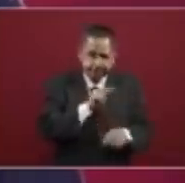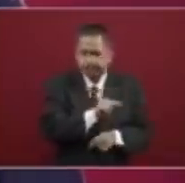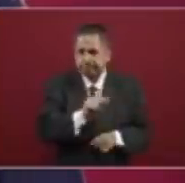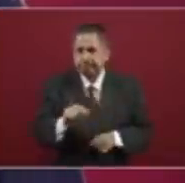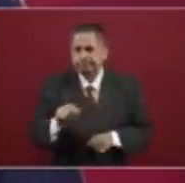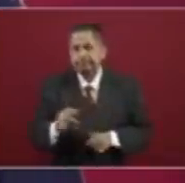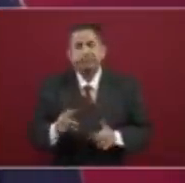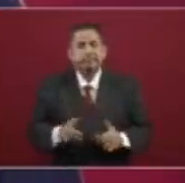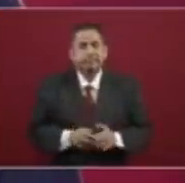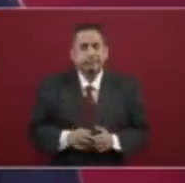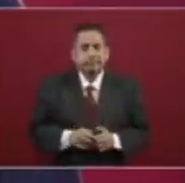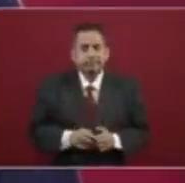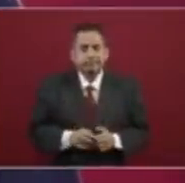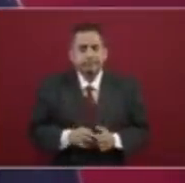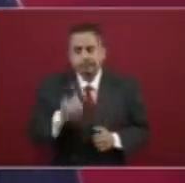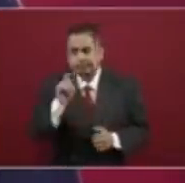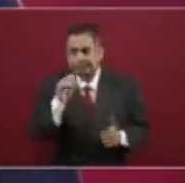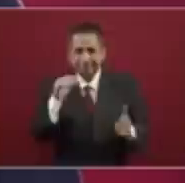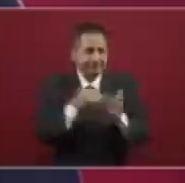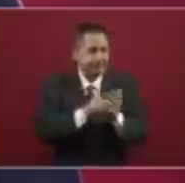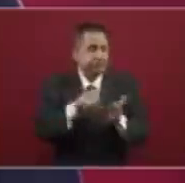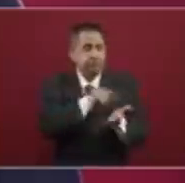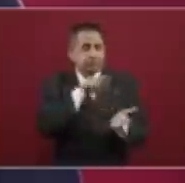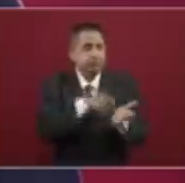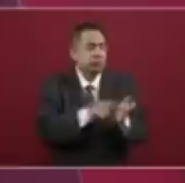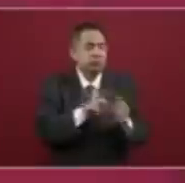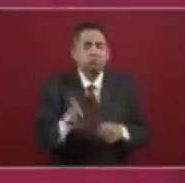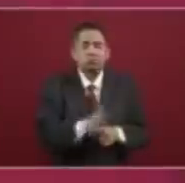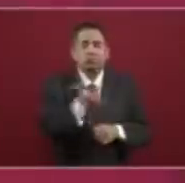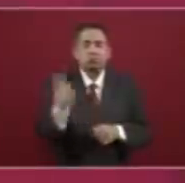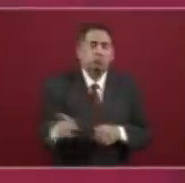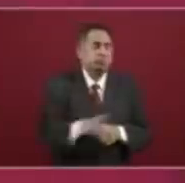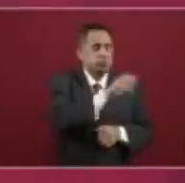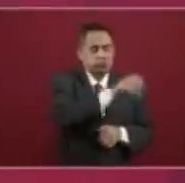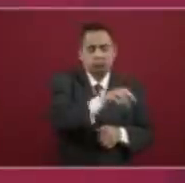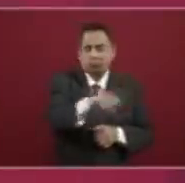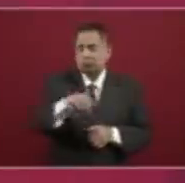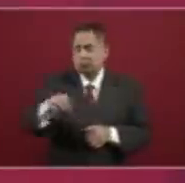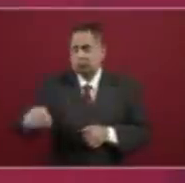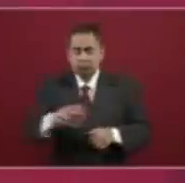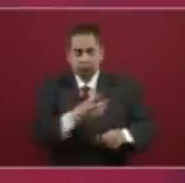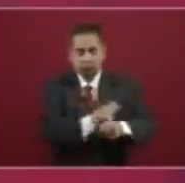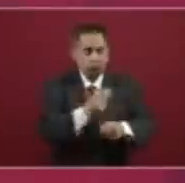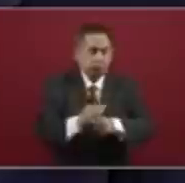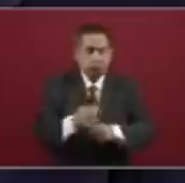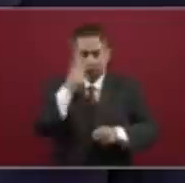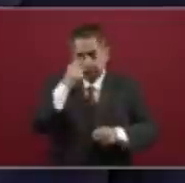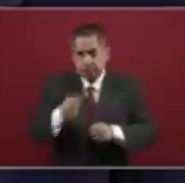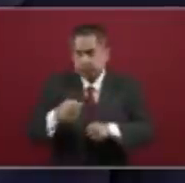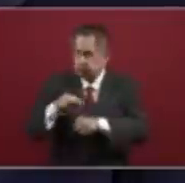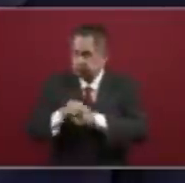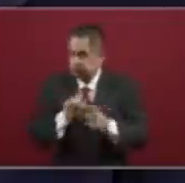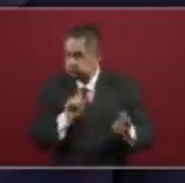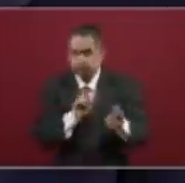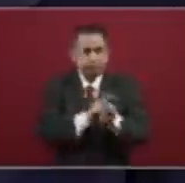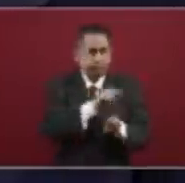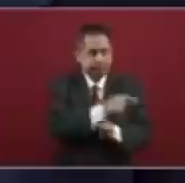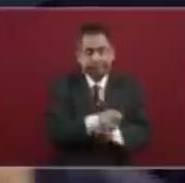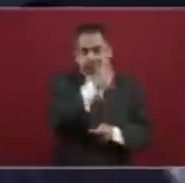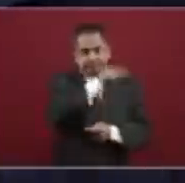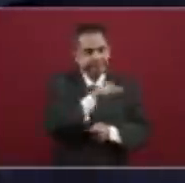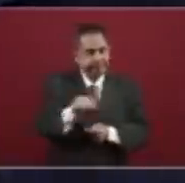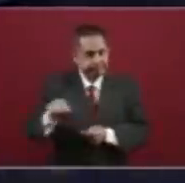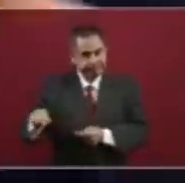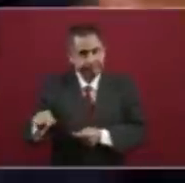las 20 mil unidades médicas rurales de primer nivel, va a